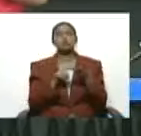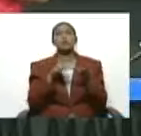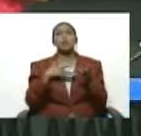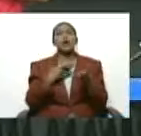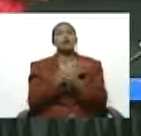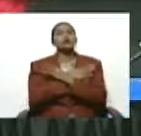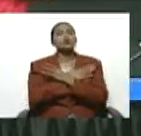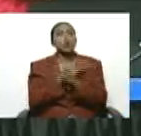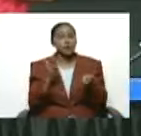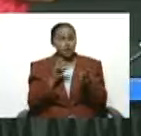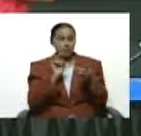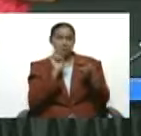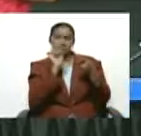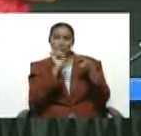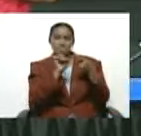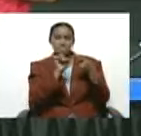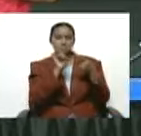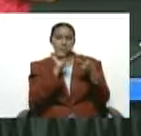puede ser